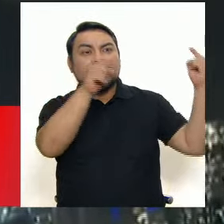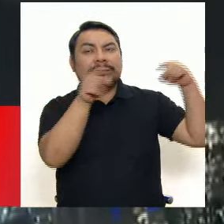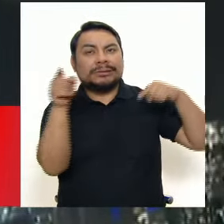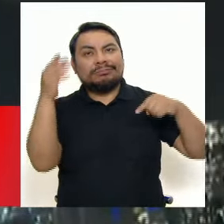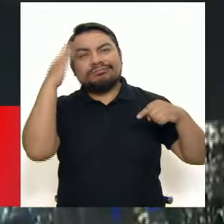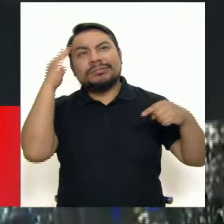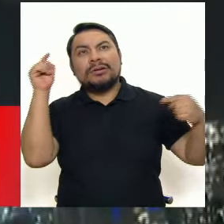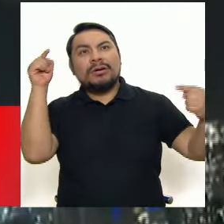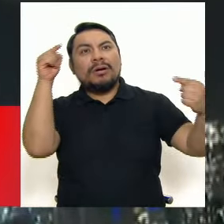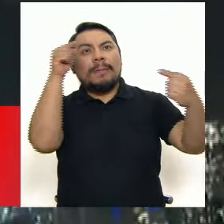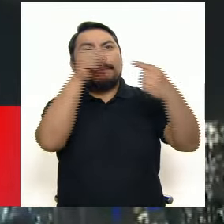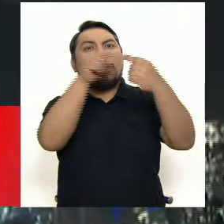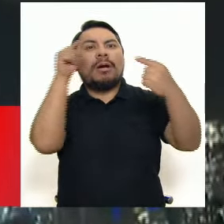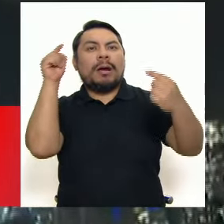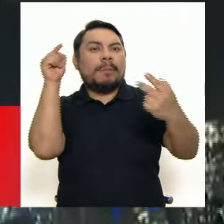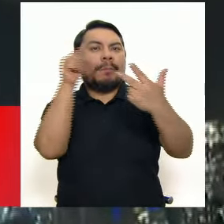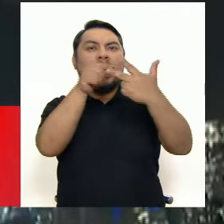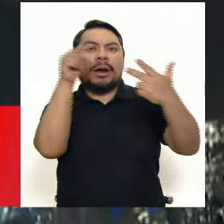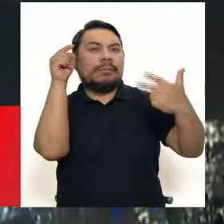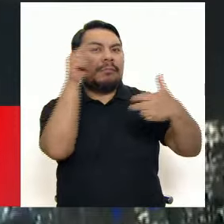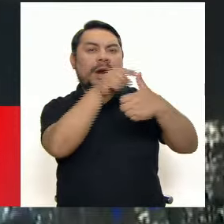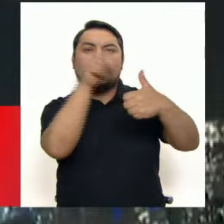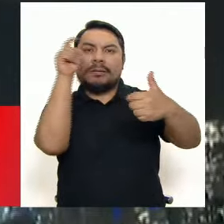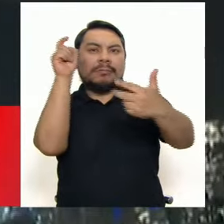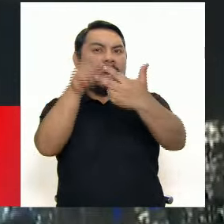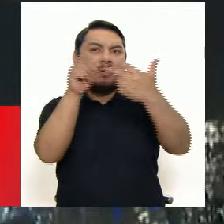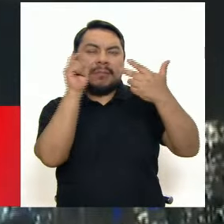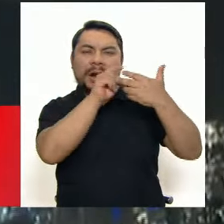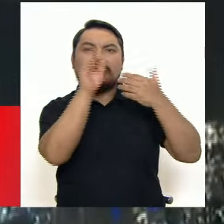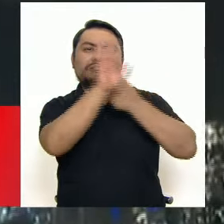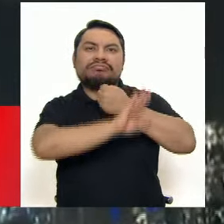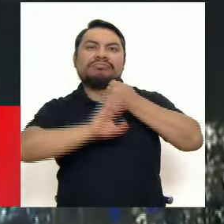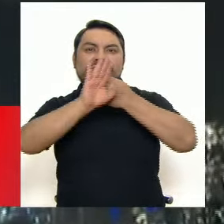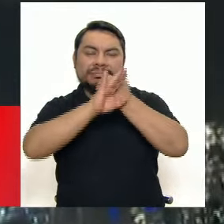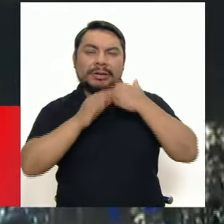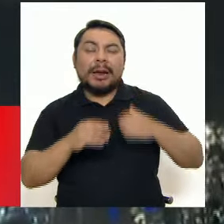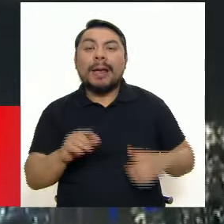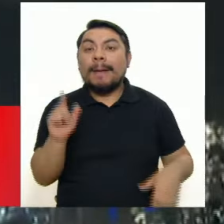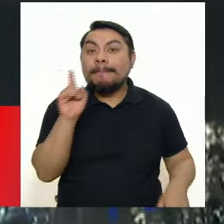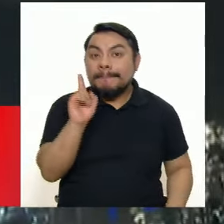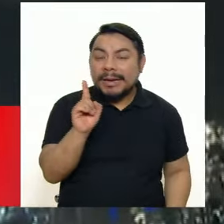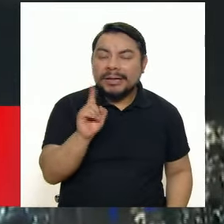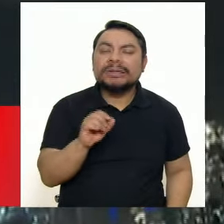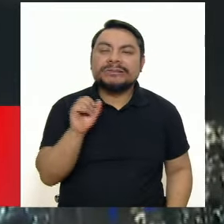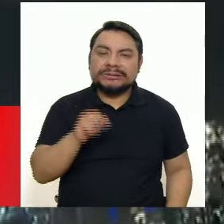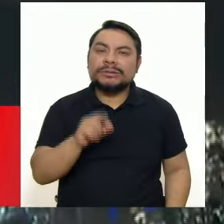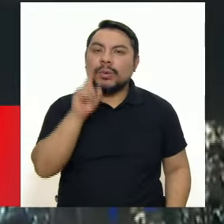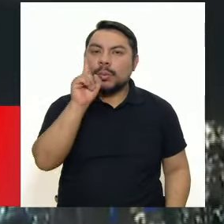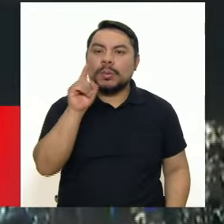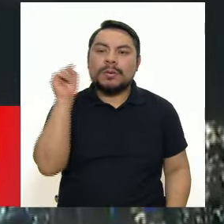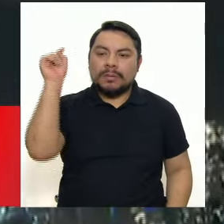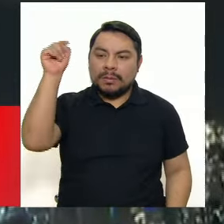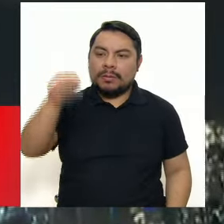aéreos, eliminándolos prácticamente. Sin embargo, hay informaciones de que sí han caído misiles